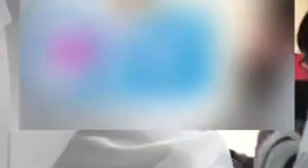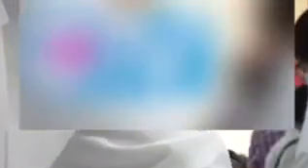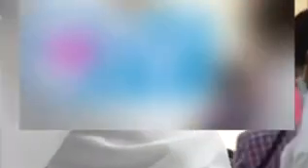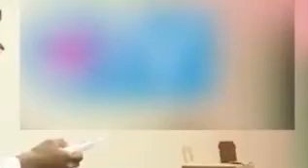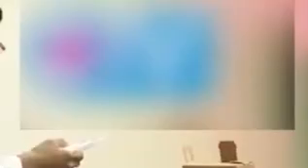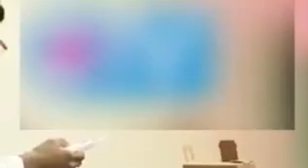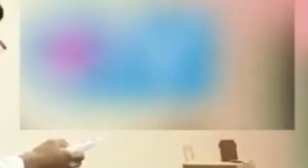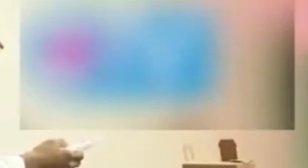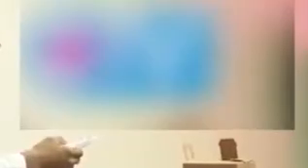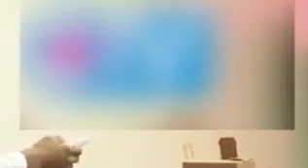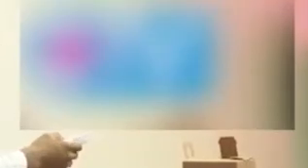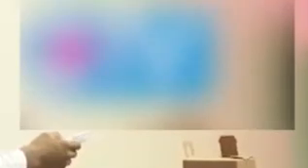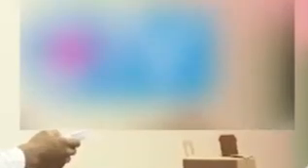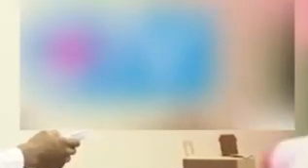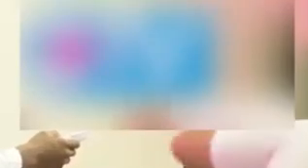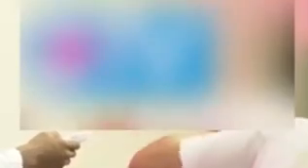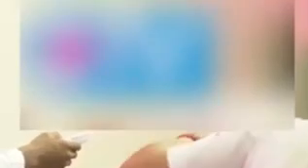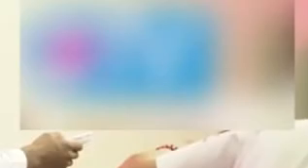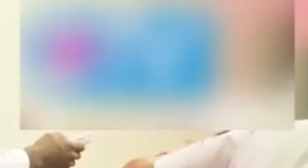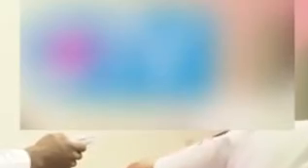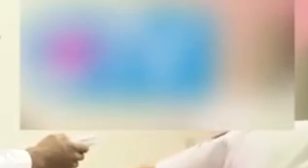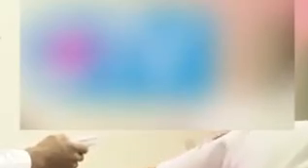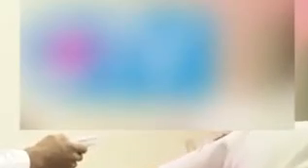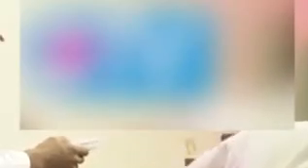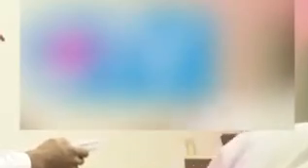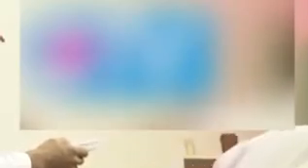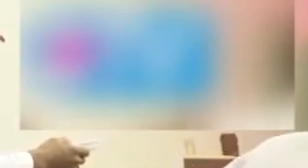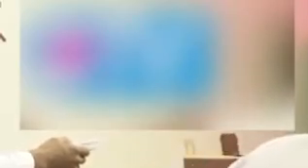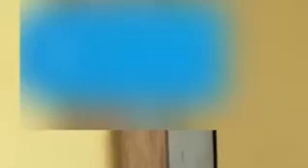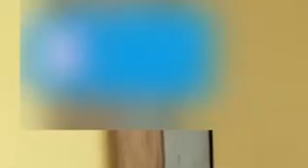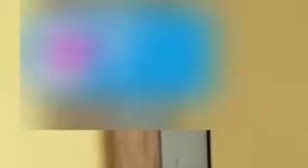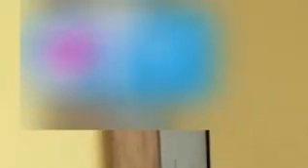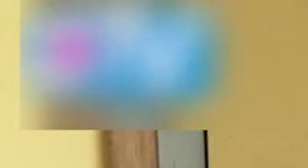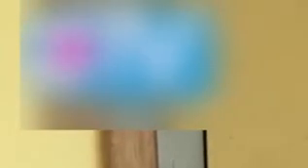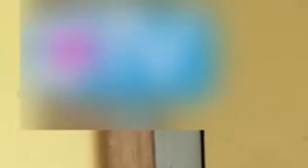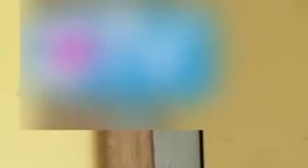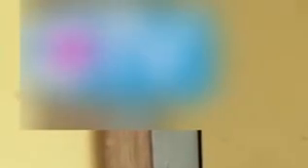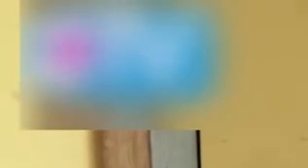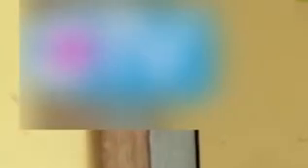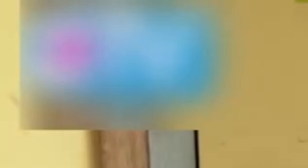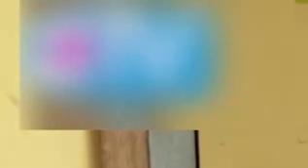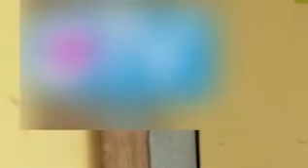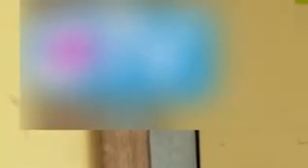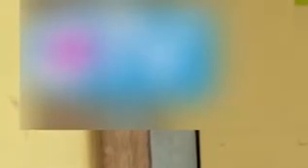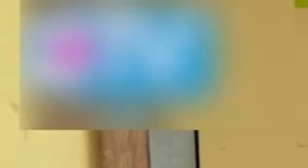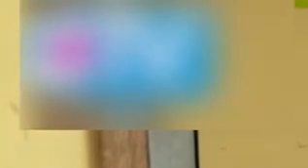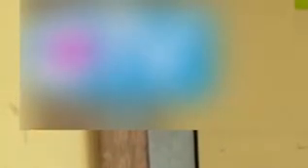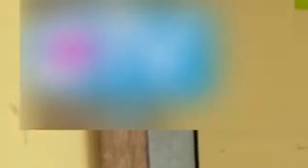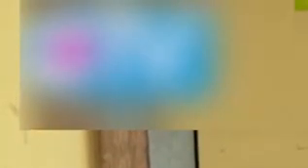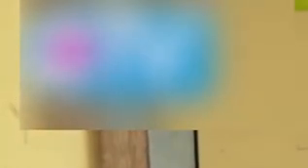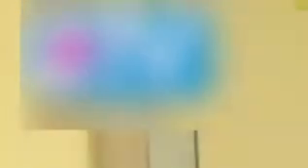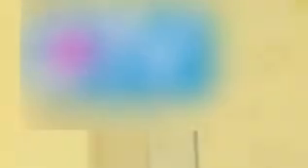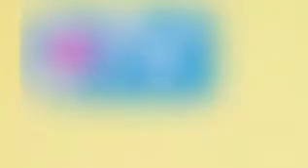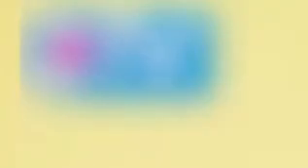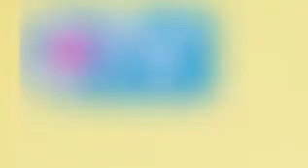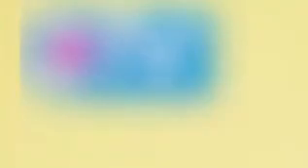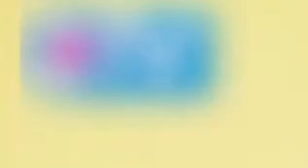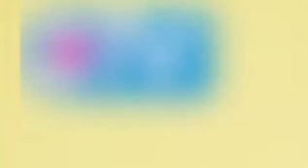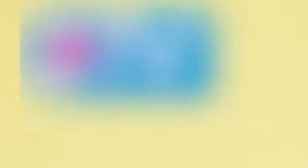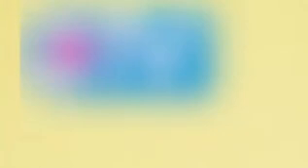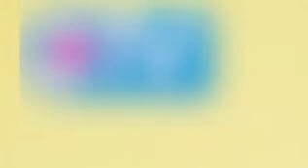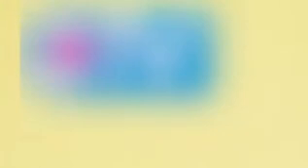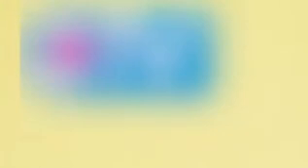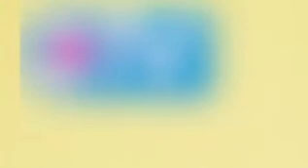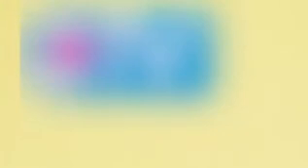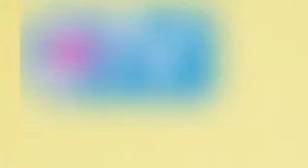segundas dosis con respecto al departamento de estelí en el municipio de la trinidad en la escuela de enfermería juan